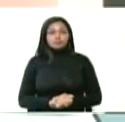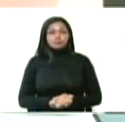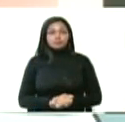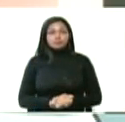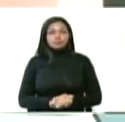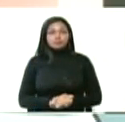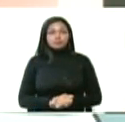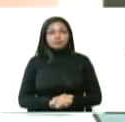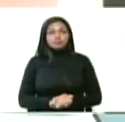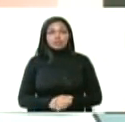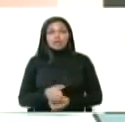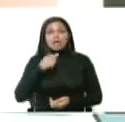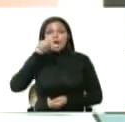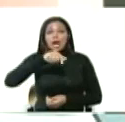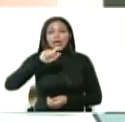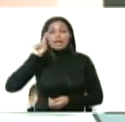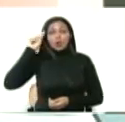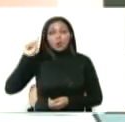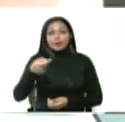Aquí en Guarenas.